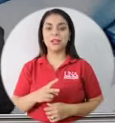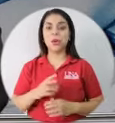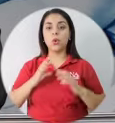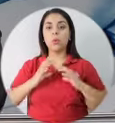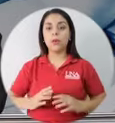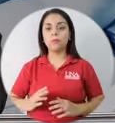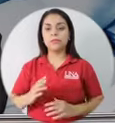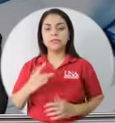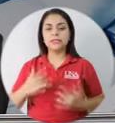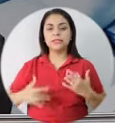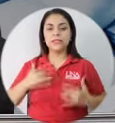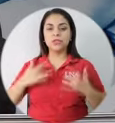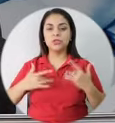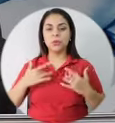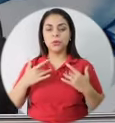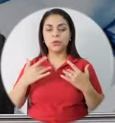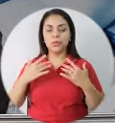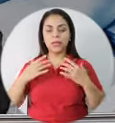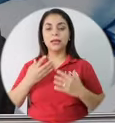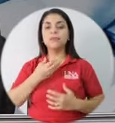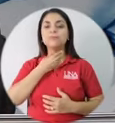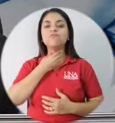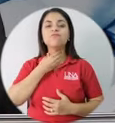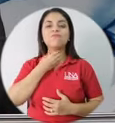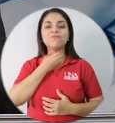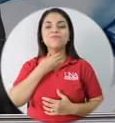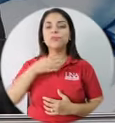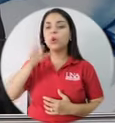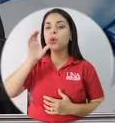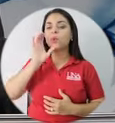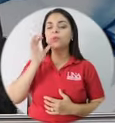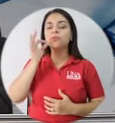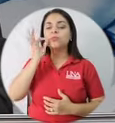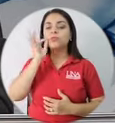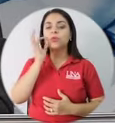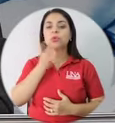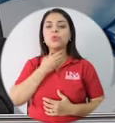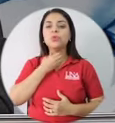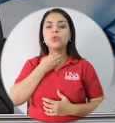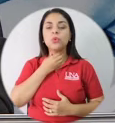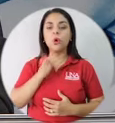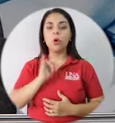el cuerpo, esa sensación que les deja el café en la garganta y que les da una